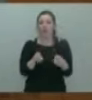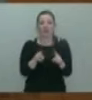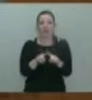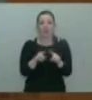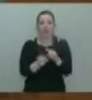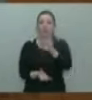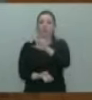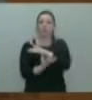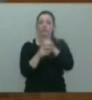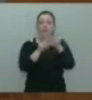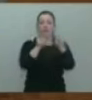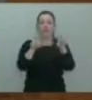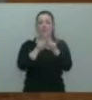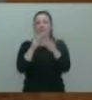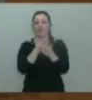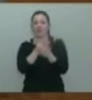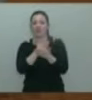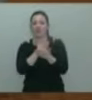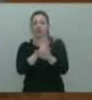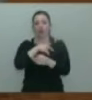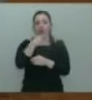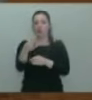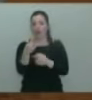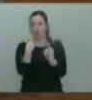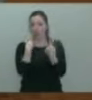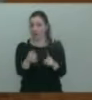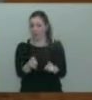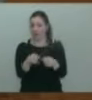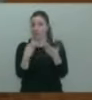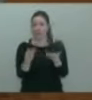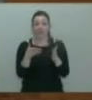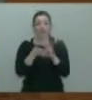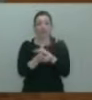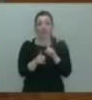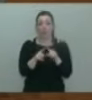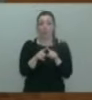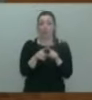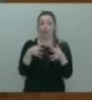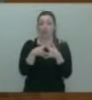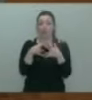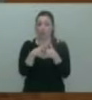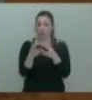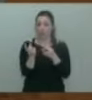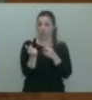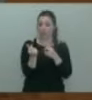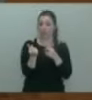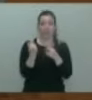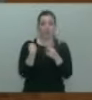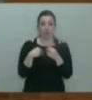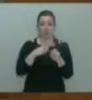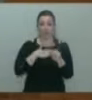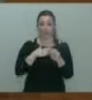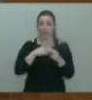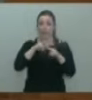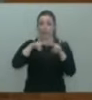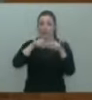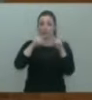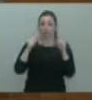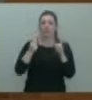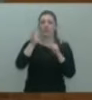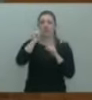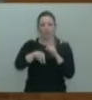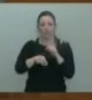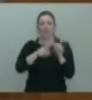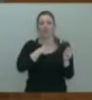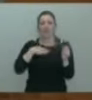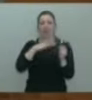crear entes intermedios y duplicados. Su estructura de capital es 100% del Principado y, fíjese, se quiere acudir ahora a